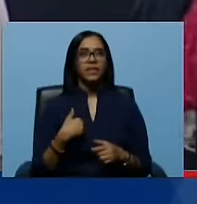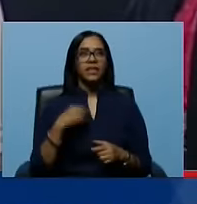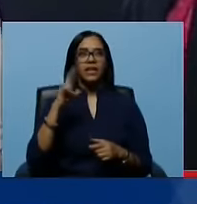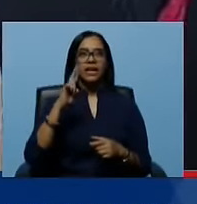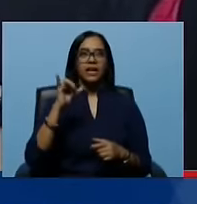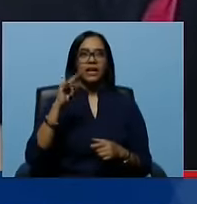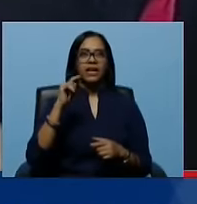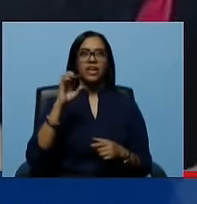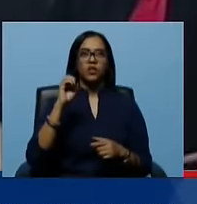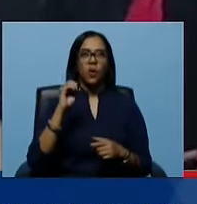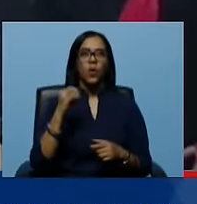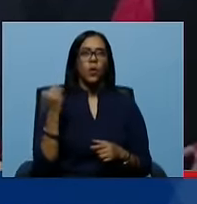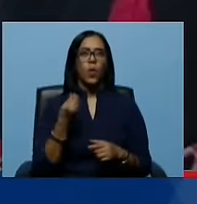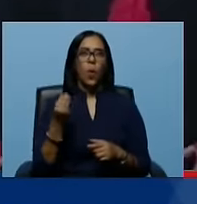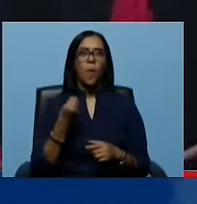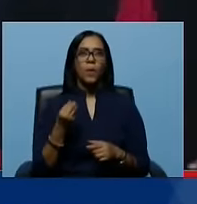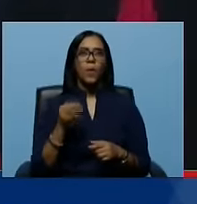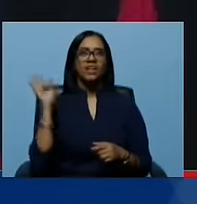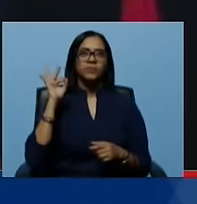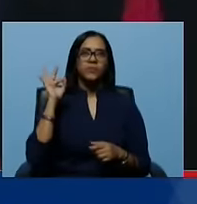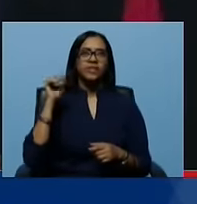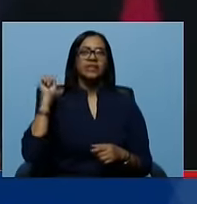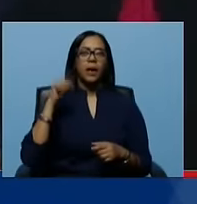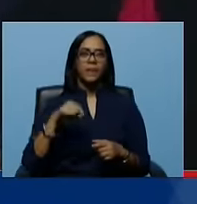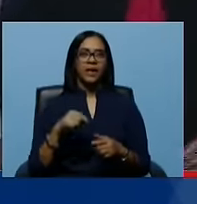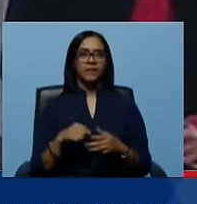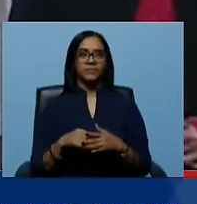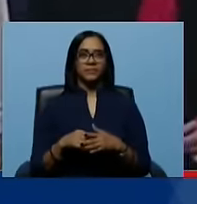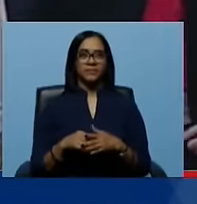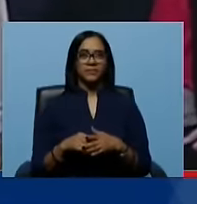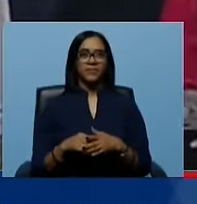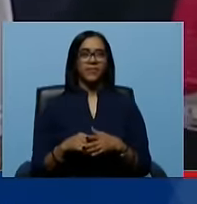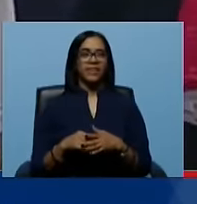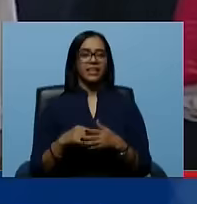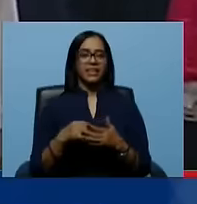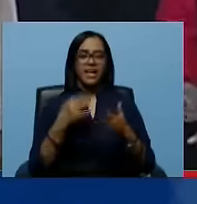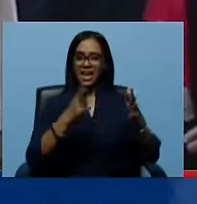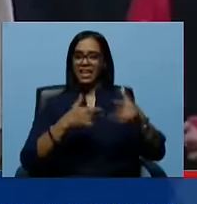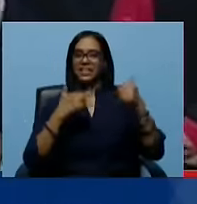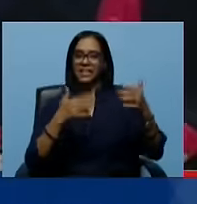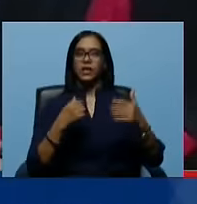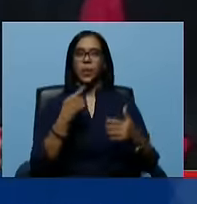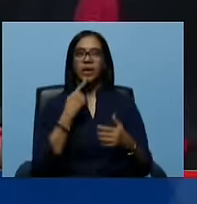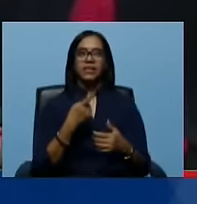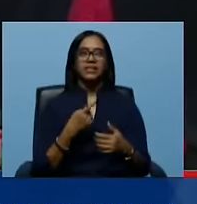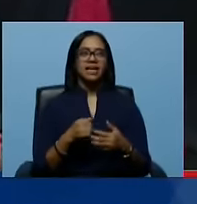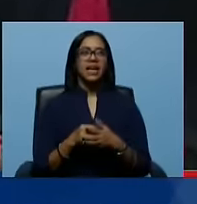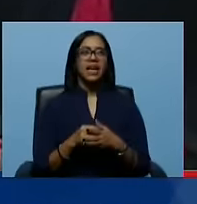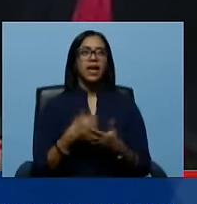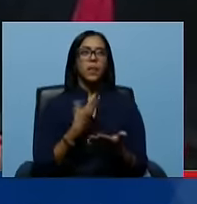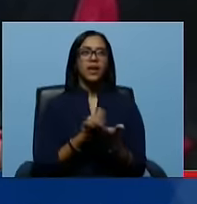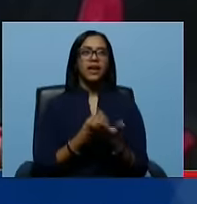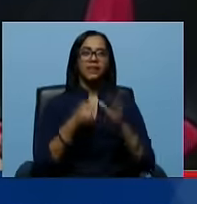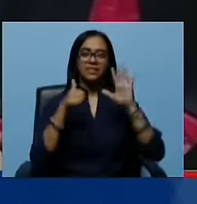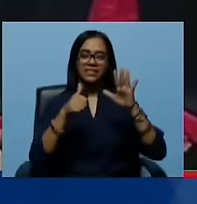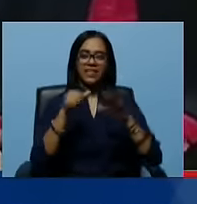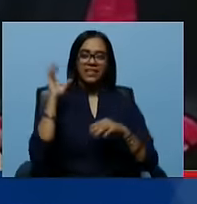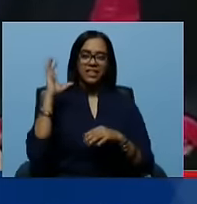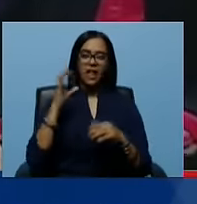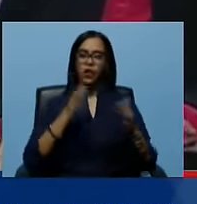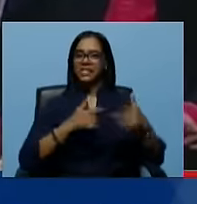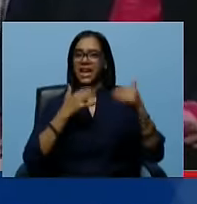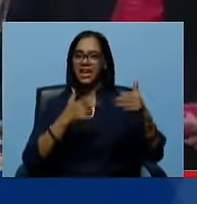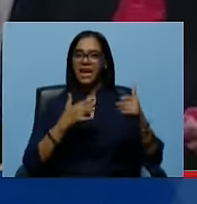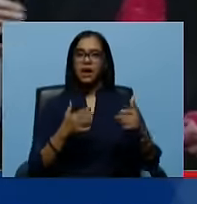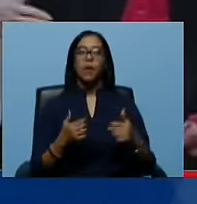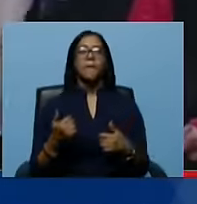Tocuyo, como exponente también de la llaneridad, como lo decía Titala, de Monagas, el sexto estado llanero, presidente.